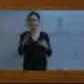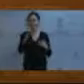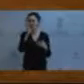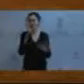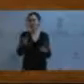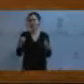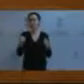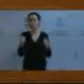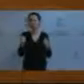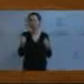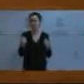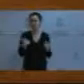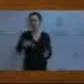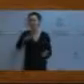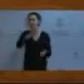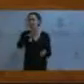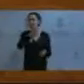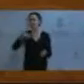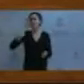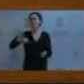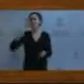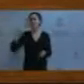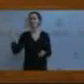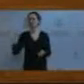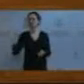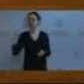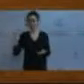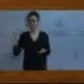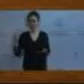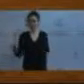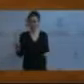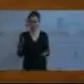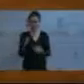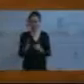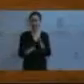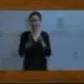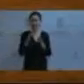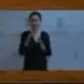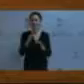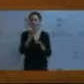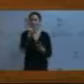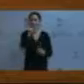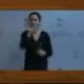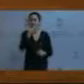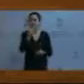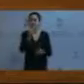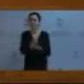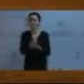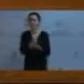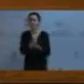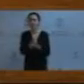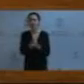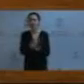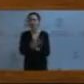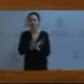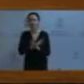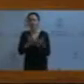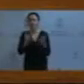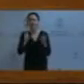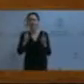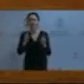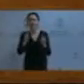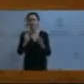de todo esto es el señor Maduro, que además sería tan sencillo como que pagara, y no había más que otro.